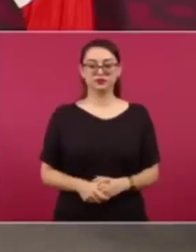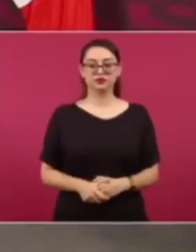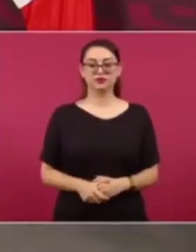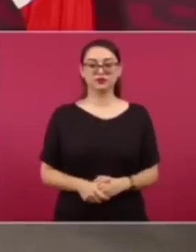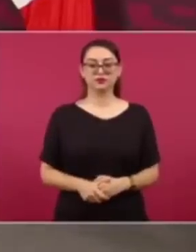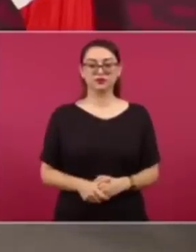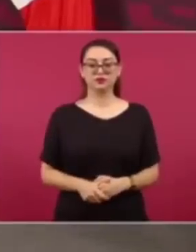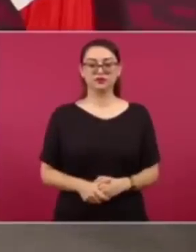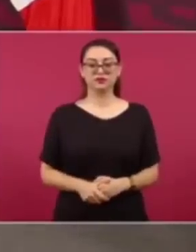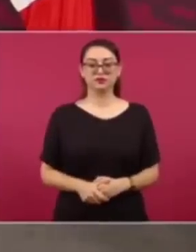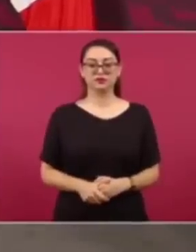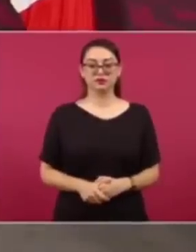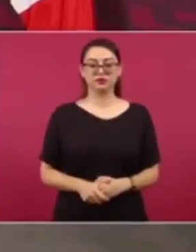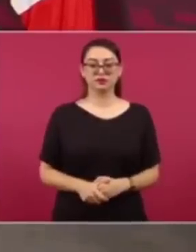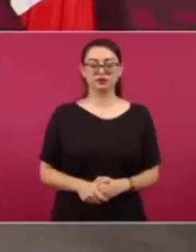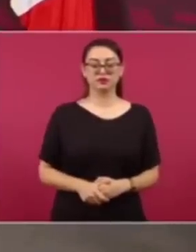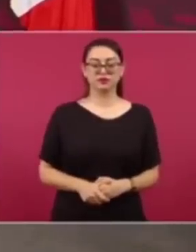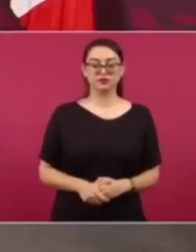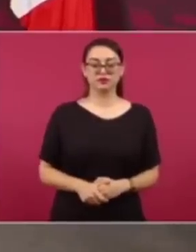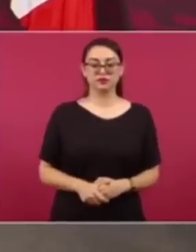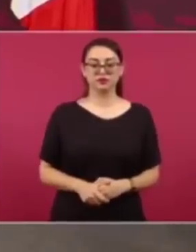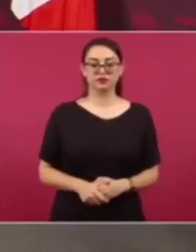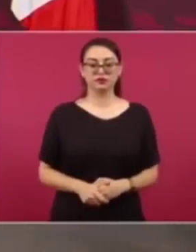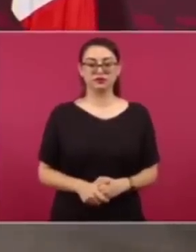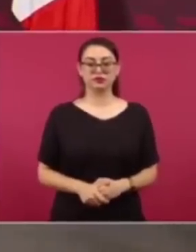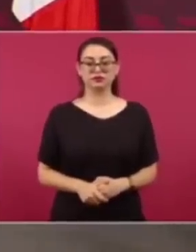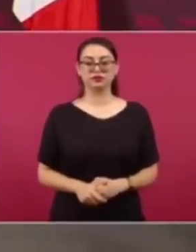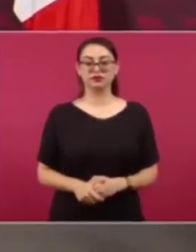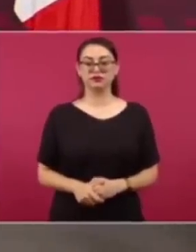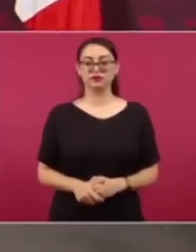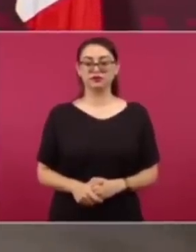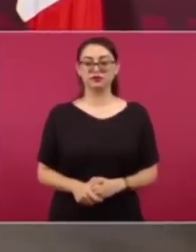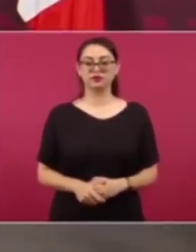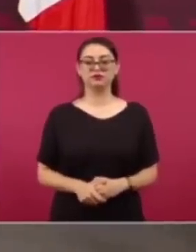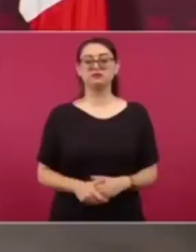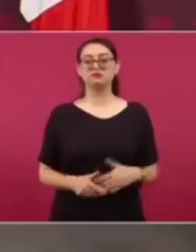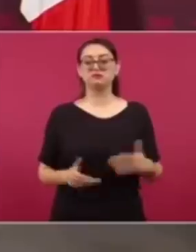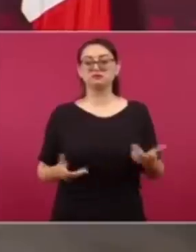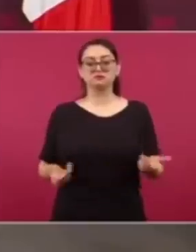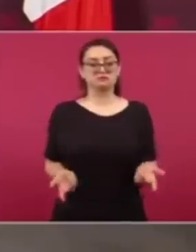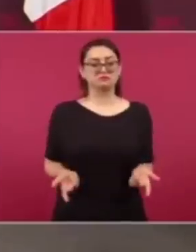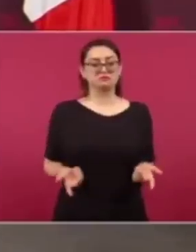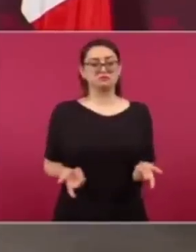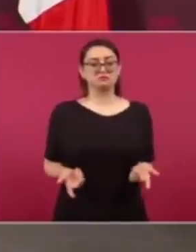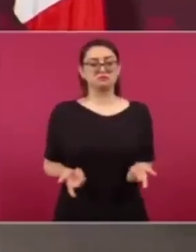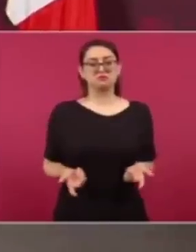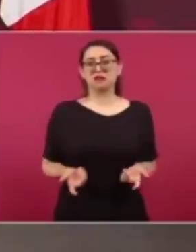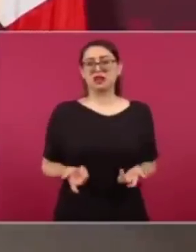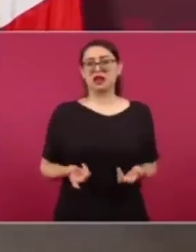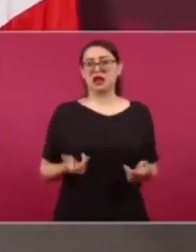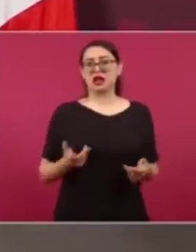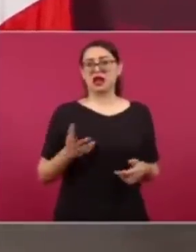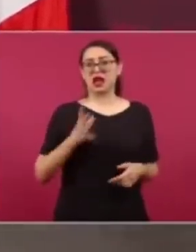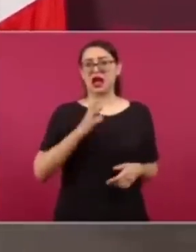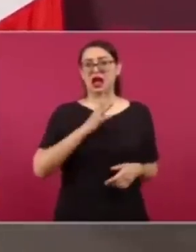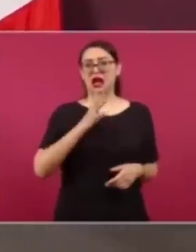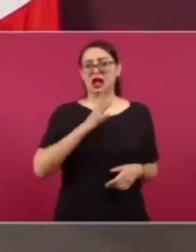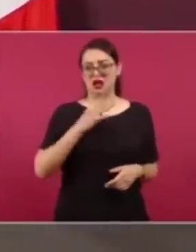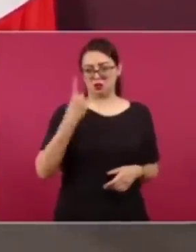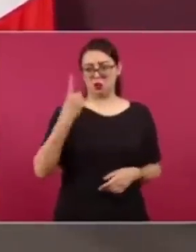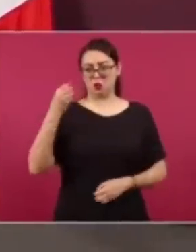hay un juez que ha liberado como a 50 o a 60